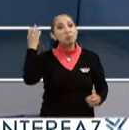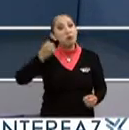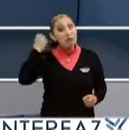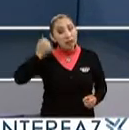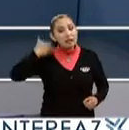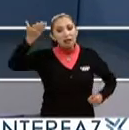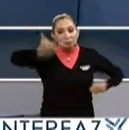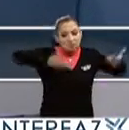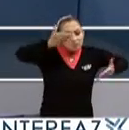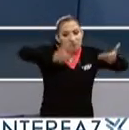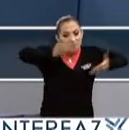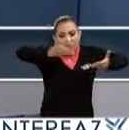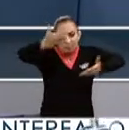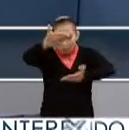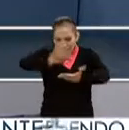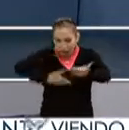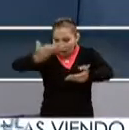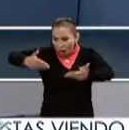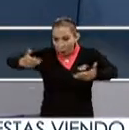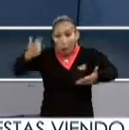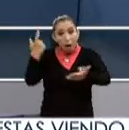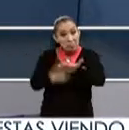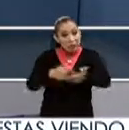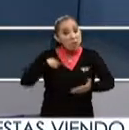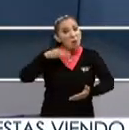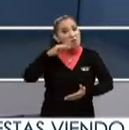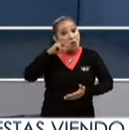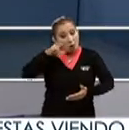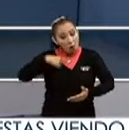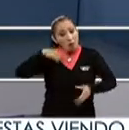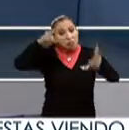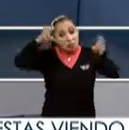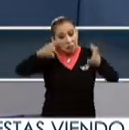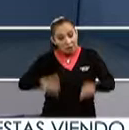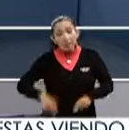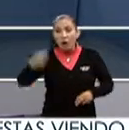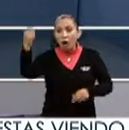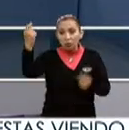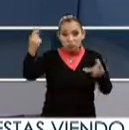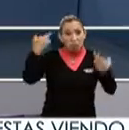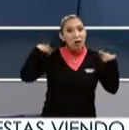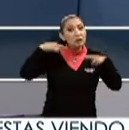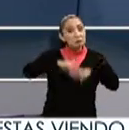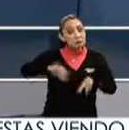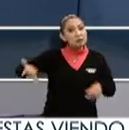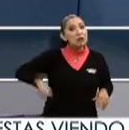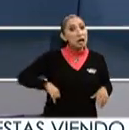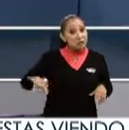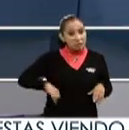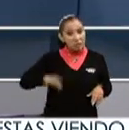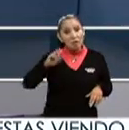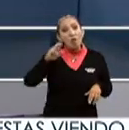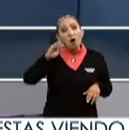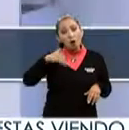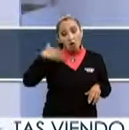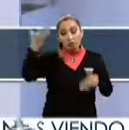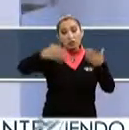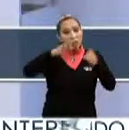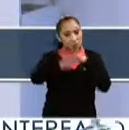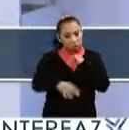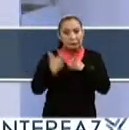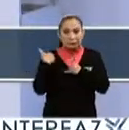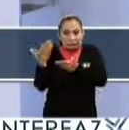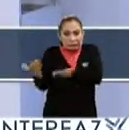que llegaron para presentarse dentro del foro. Hubo profesores interesados en el foro y bueno, que al final